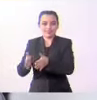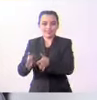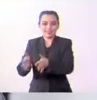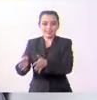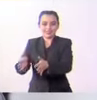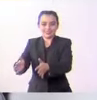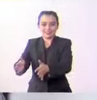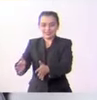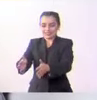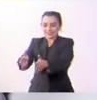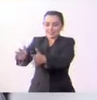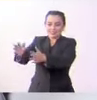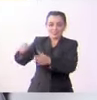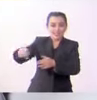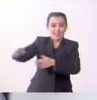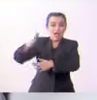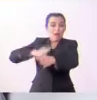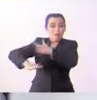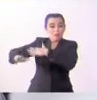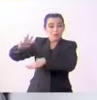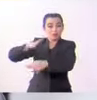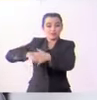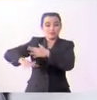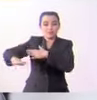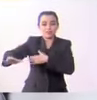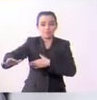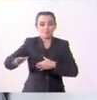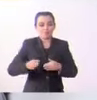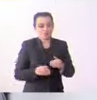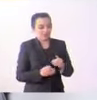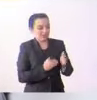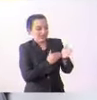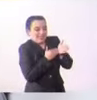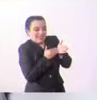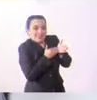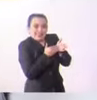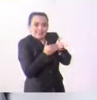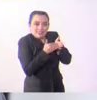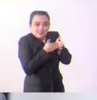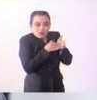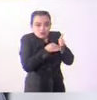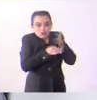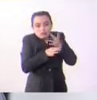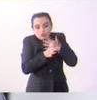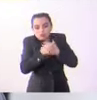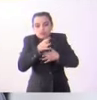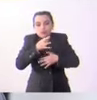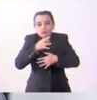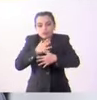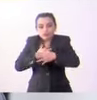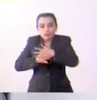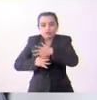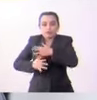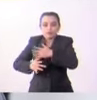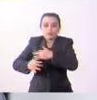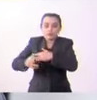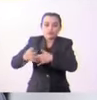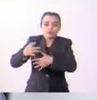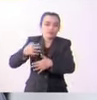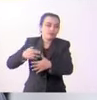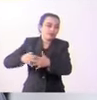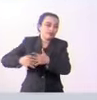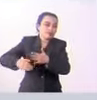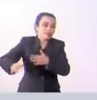océano desconocido. Fluía así desde el Génesis. Su curso se alteró algunas veces al volcarse sobre